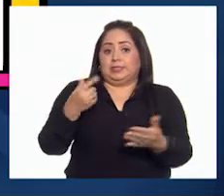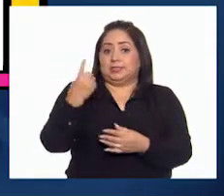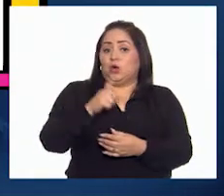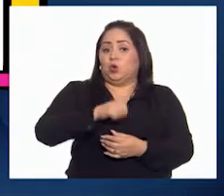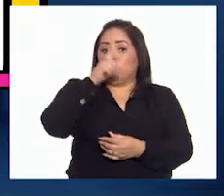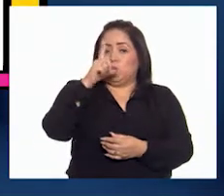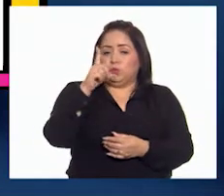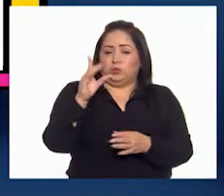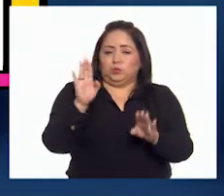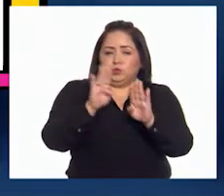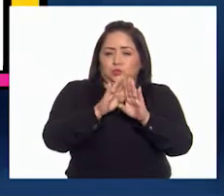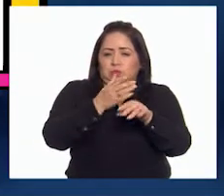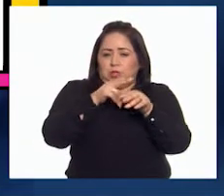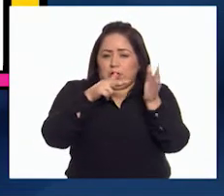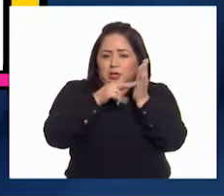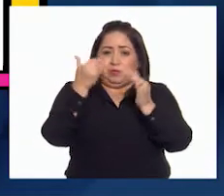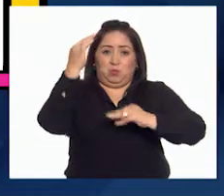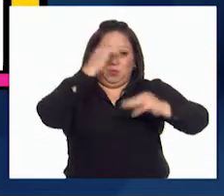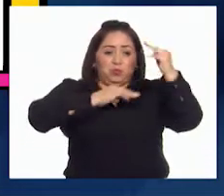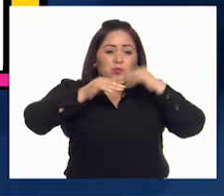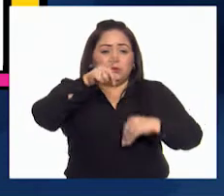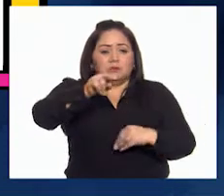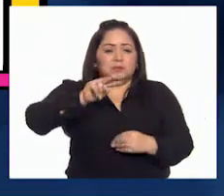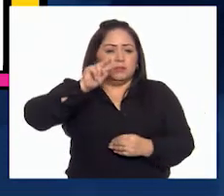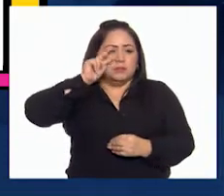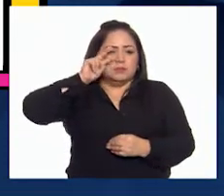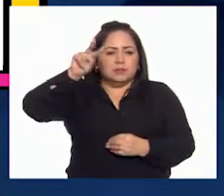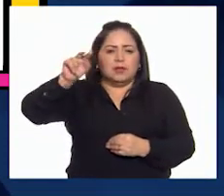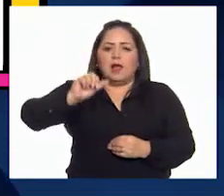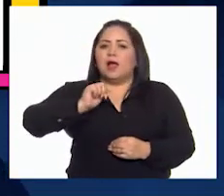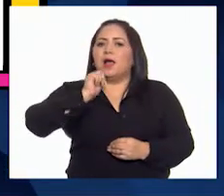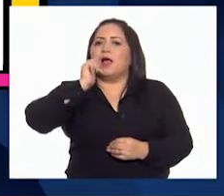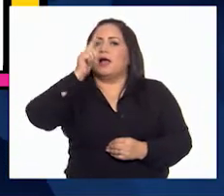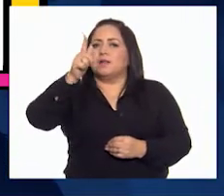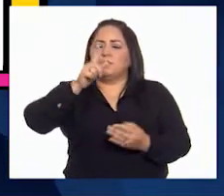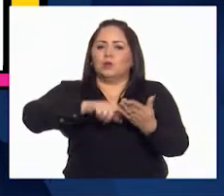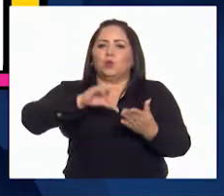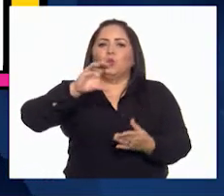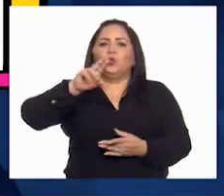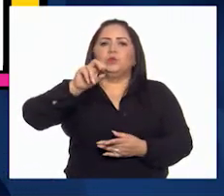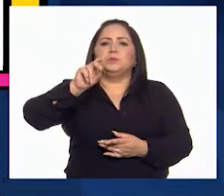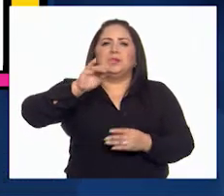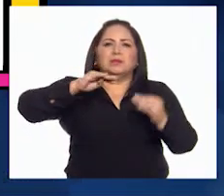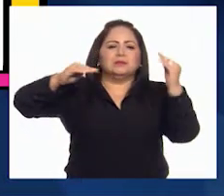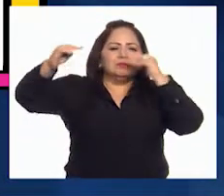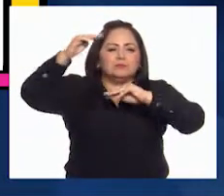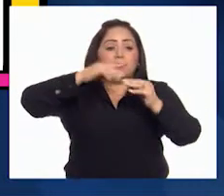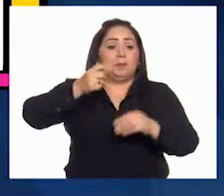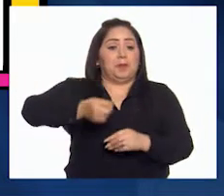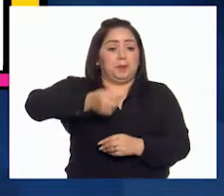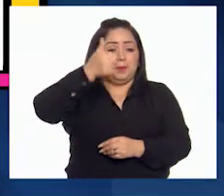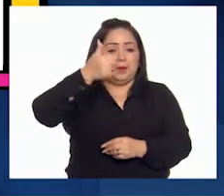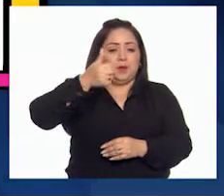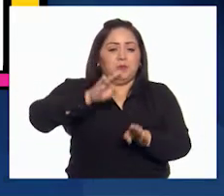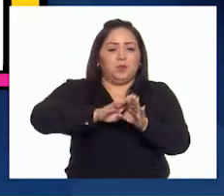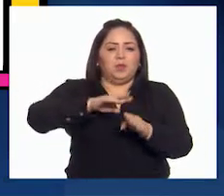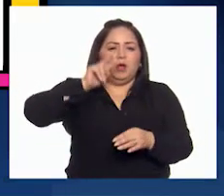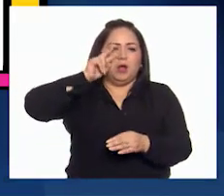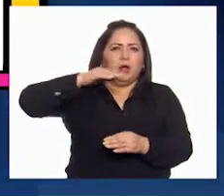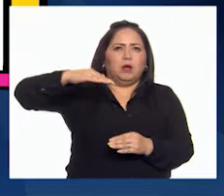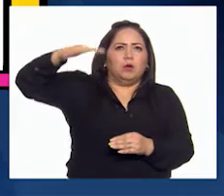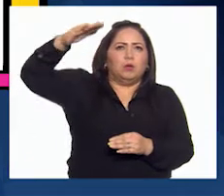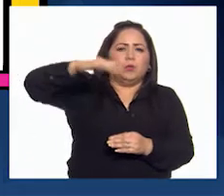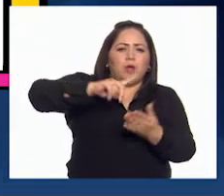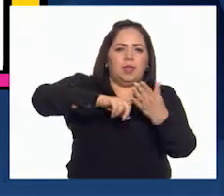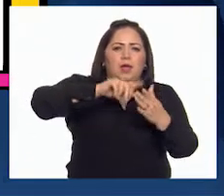que sombra y que montaña, mirarán levantarse las almas de sus cúspides, primero que algo fuera flotando